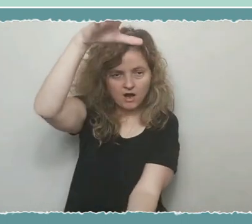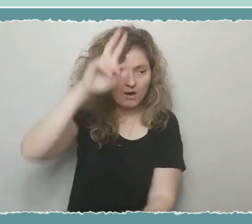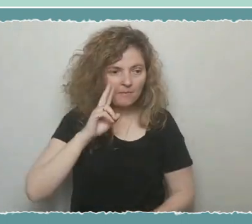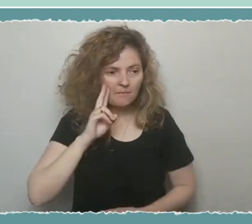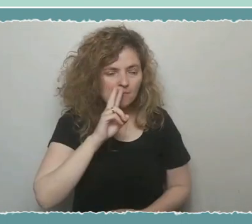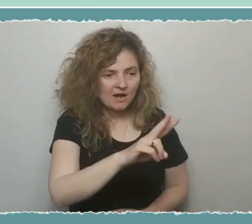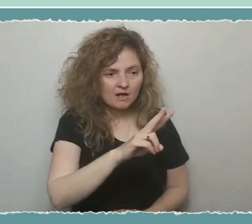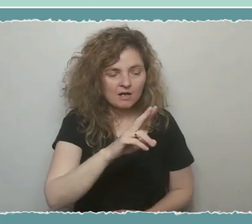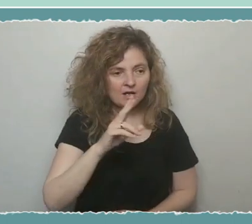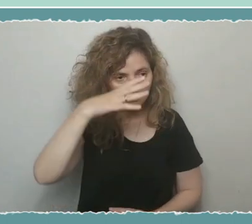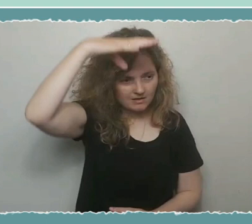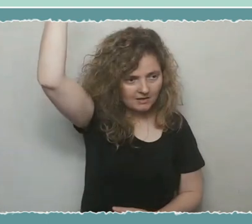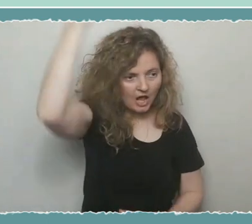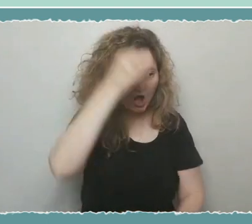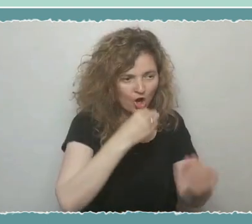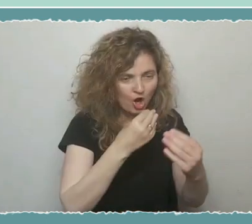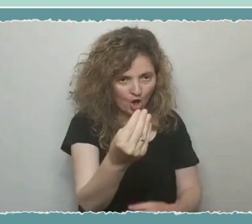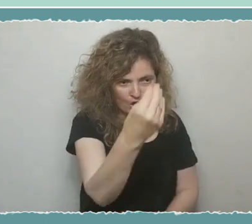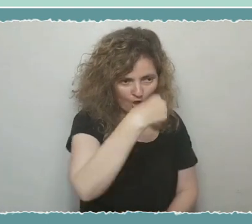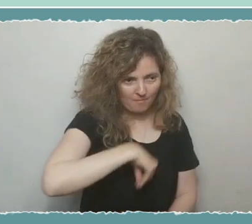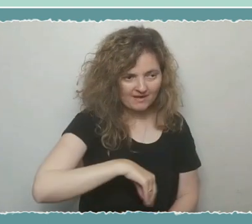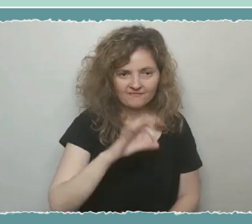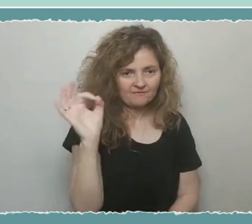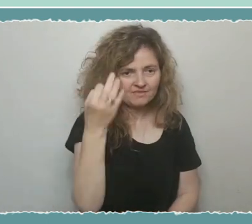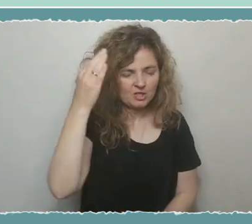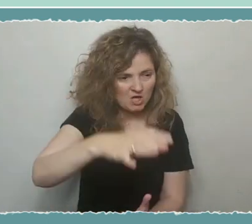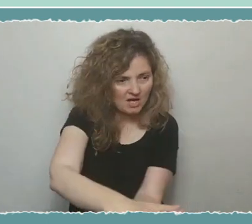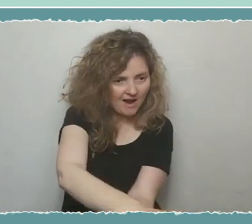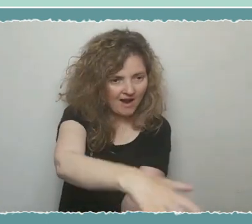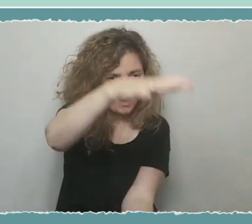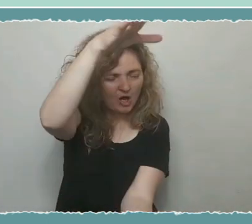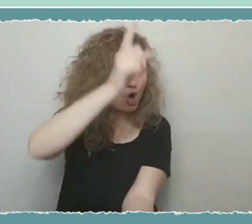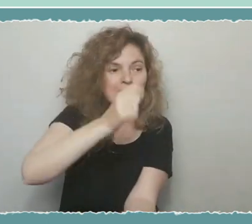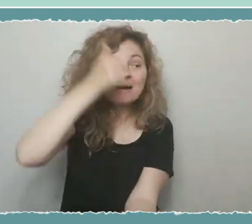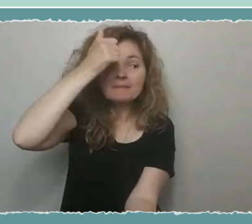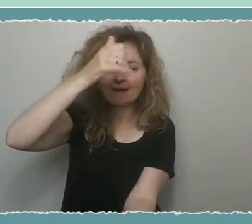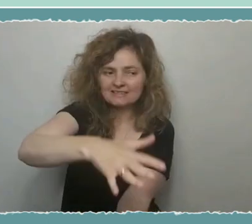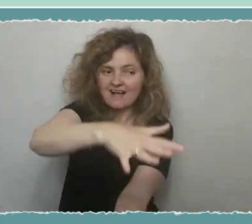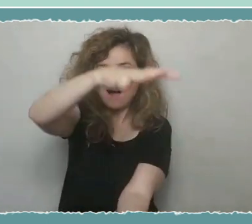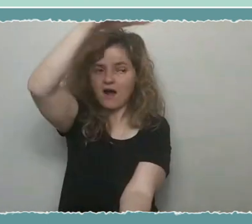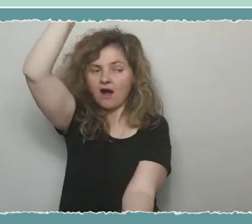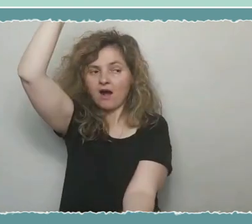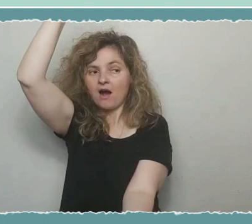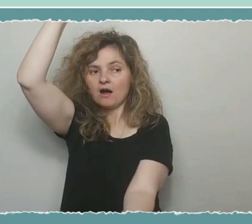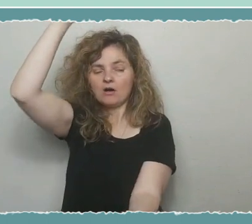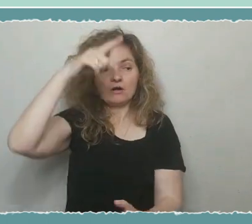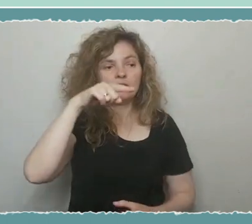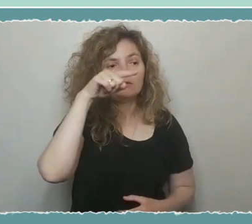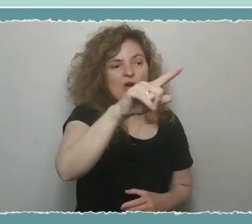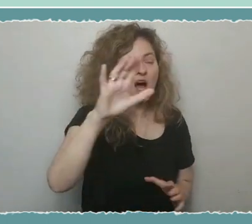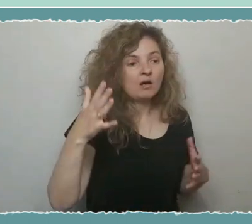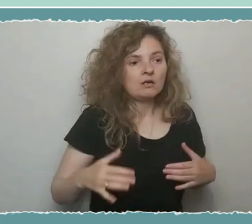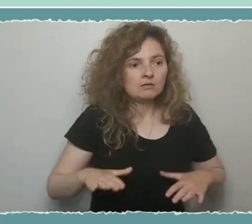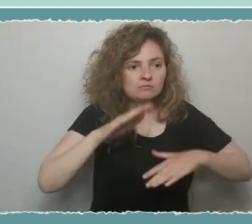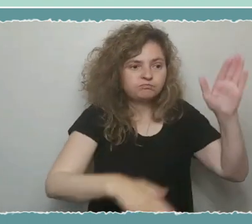ve Gregorio, que di, ou no que? Comer. Como tiña aberto o tiburón? Non máis grande aínda. Lanzas a toda